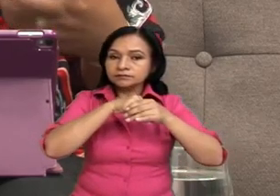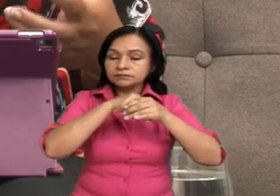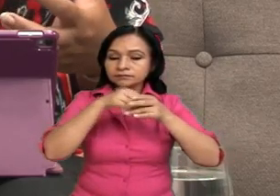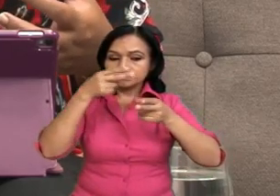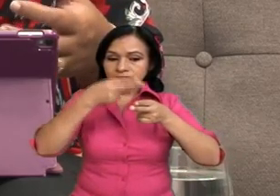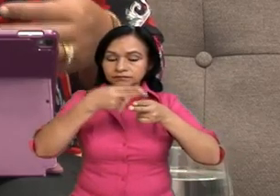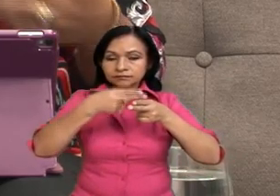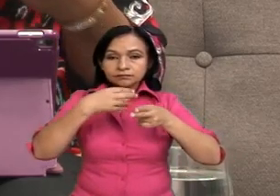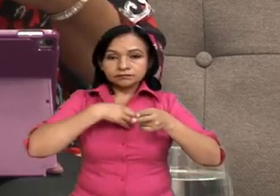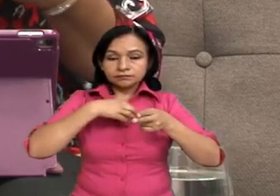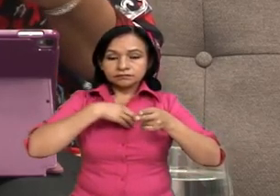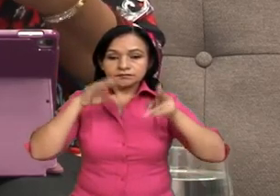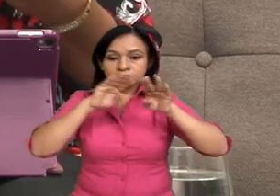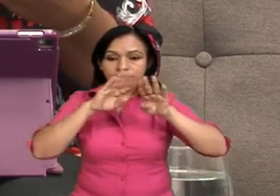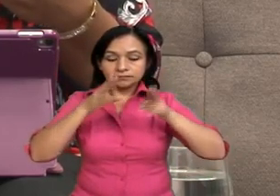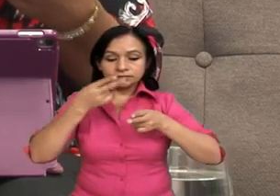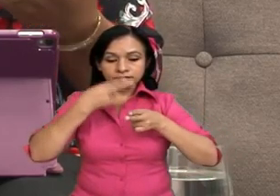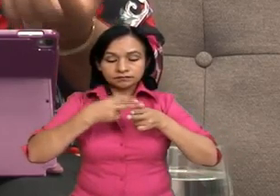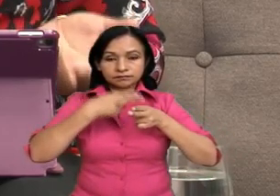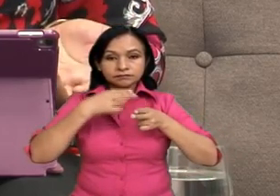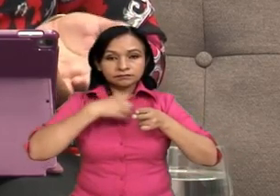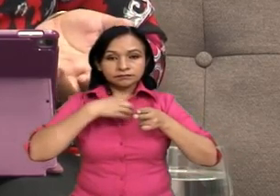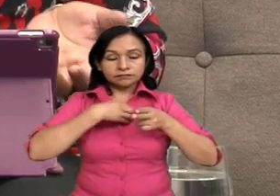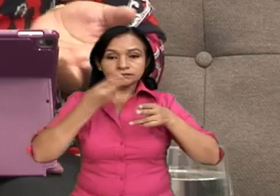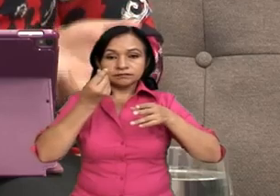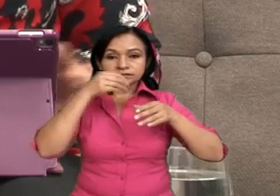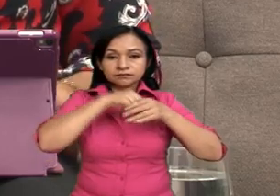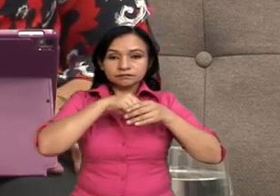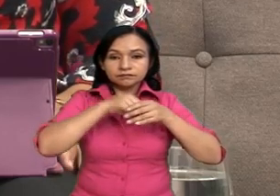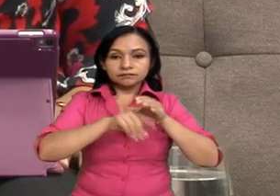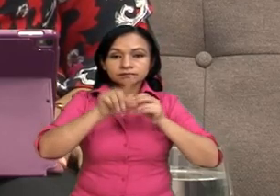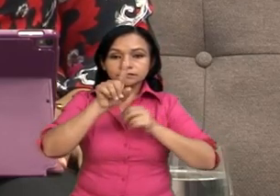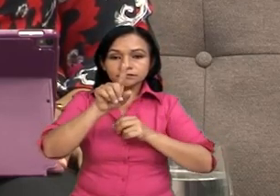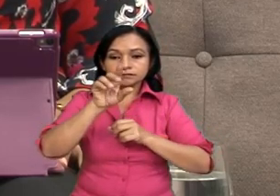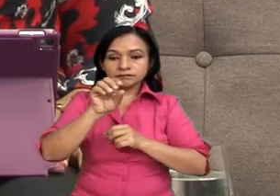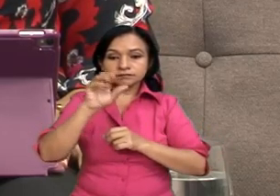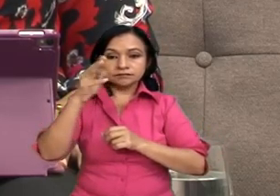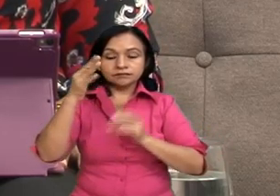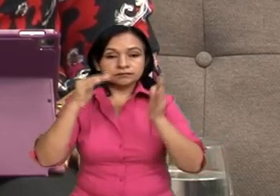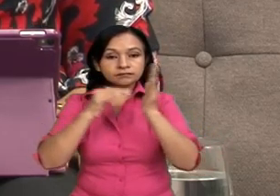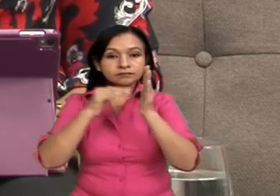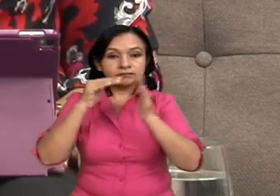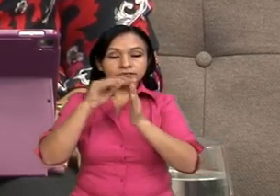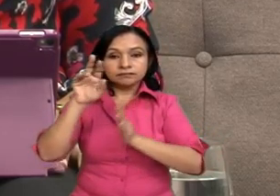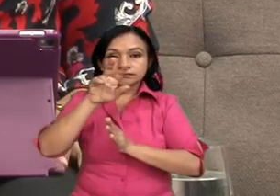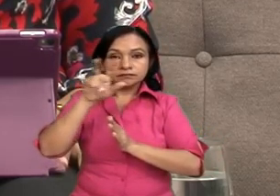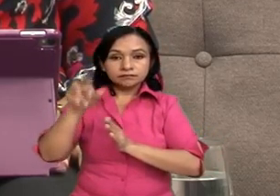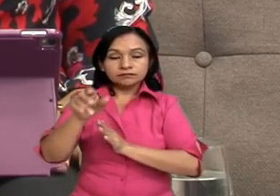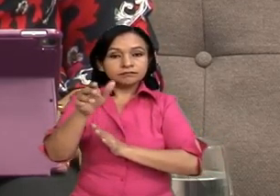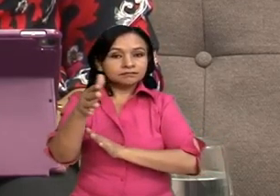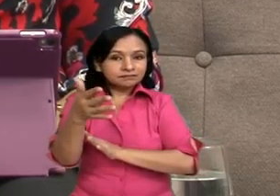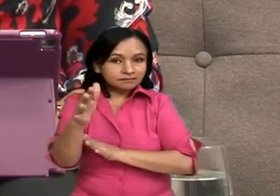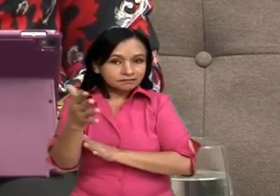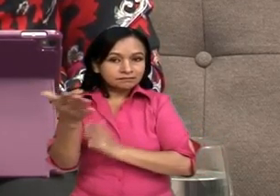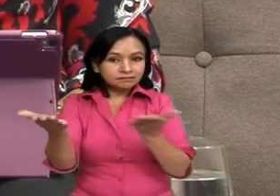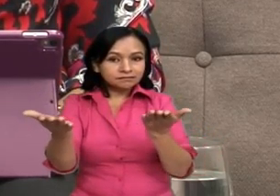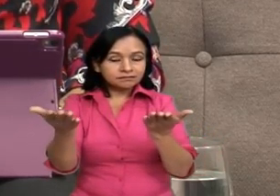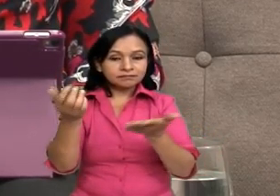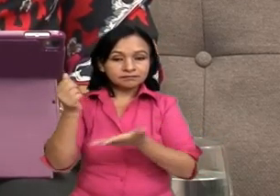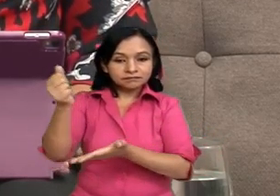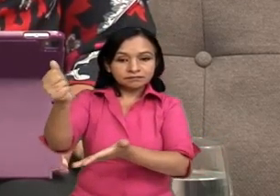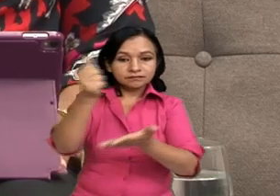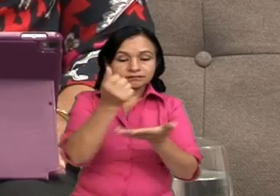de ellas, dineros que son propios hasta por 109 millones de córdobas aproximadamente, que son fondos